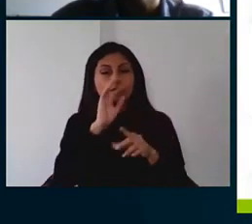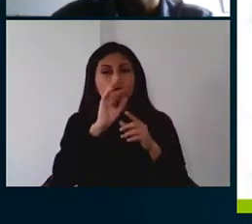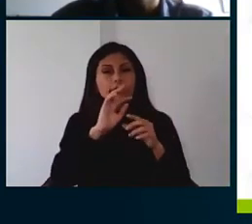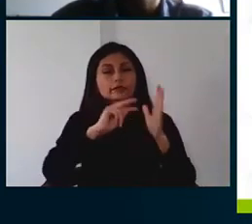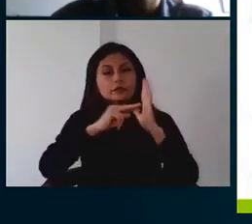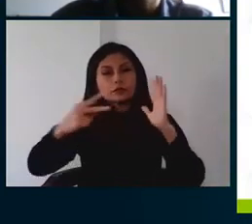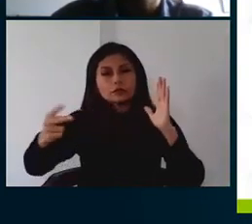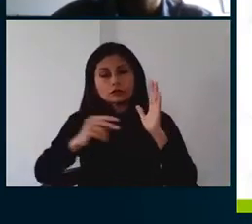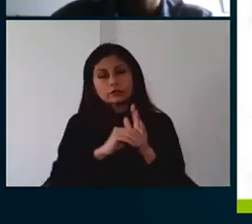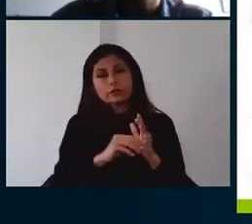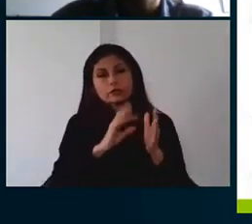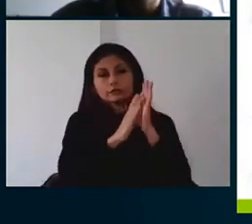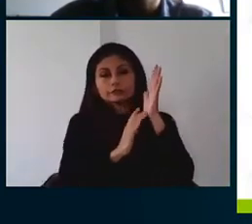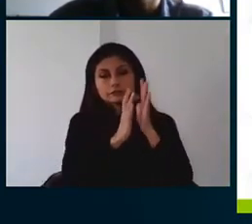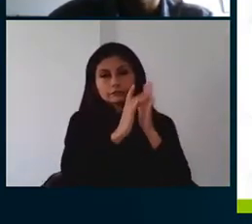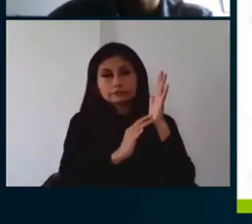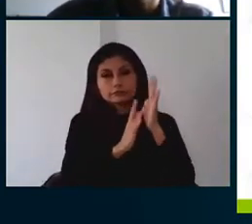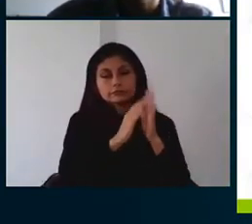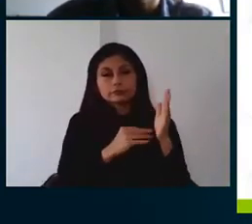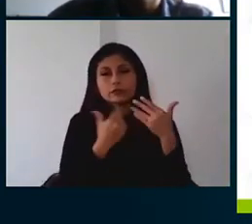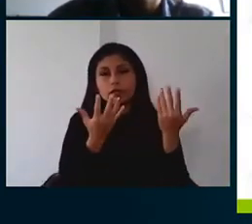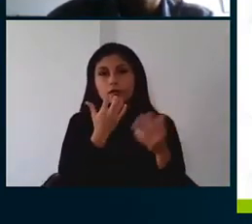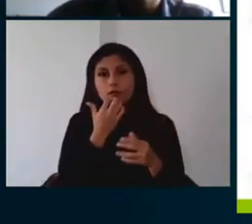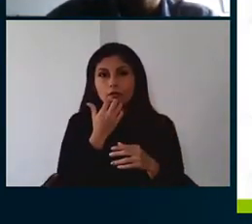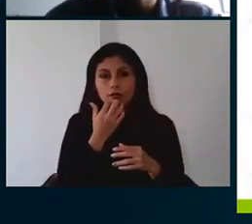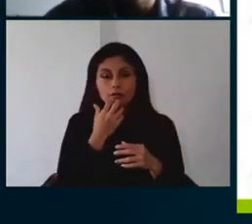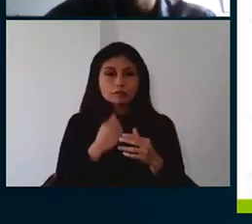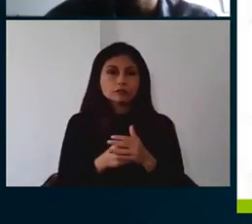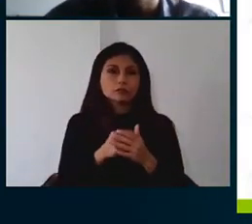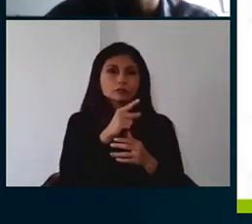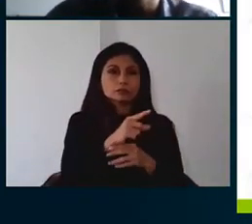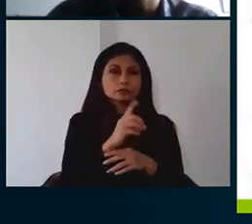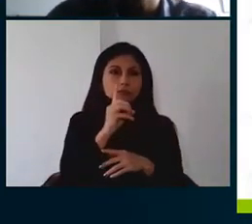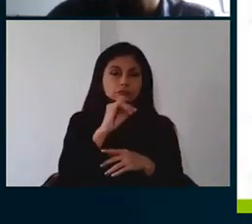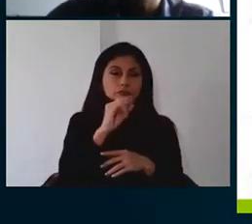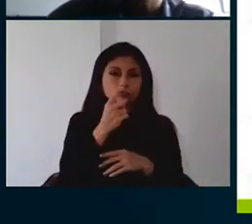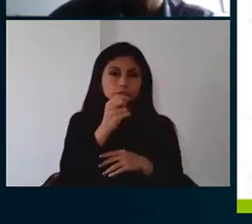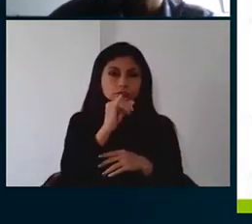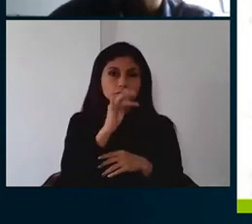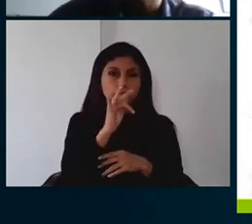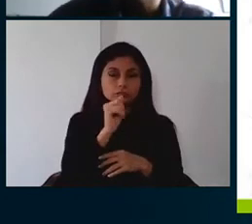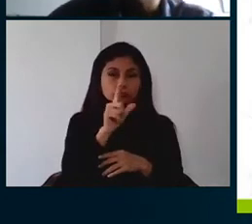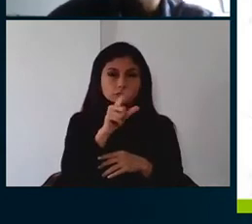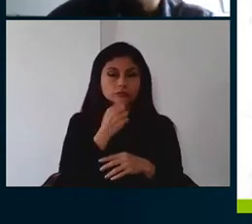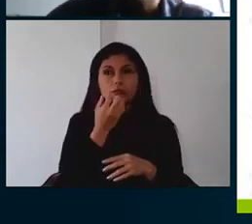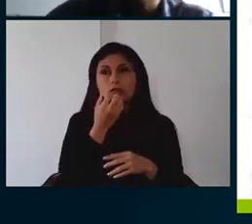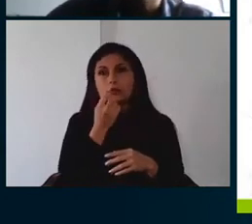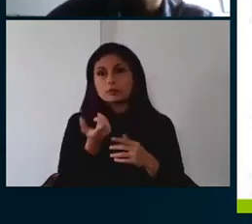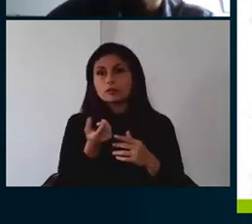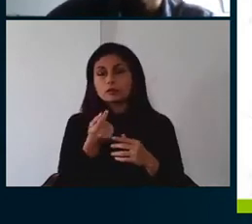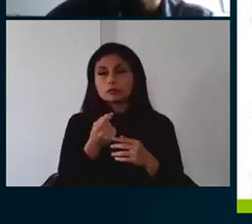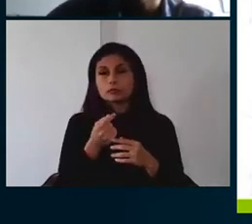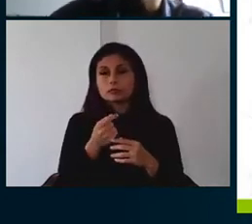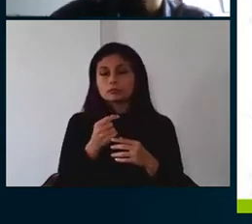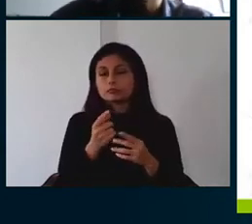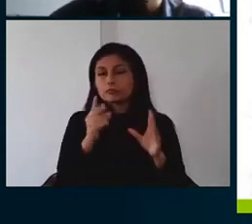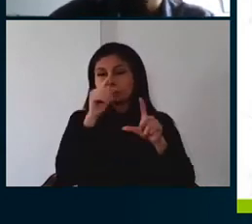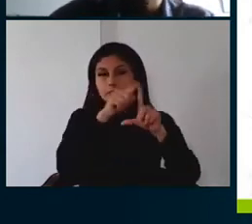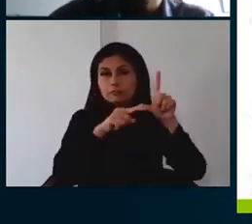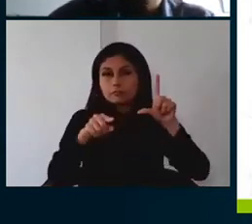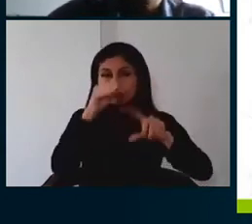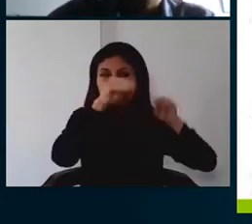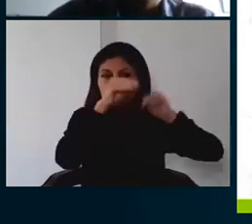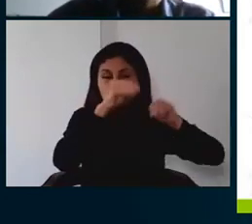apoyarse pues en canales digitales, utilizando, por ejemplo, simulaciones de alta